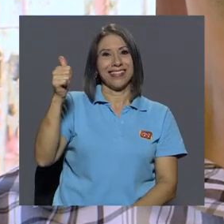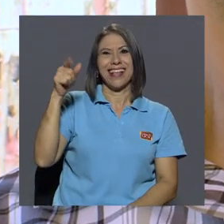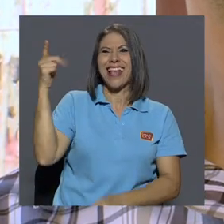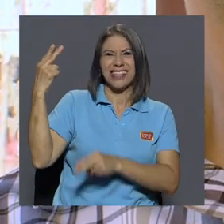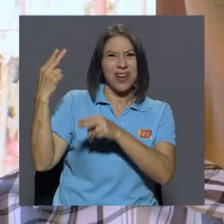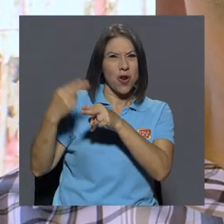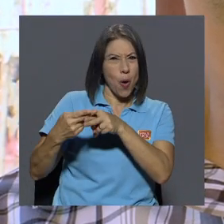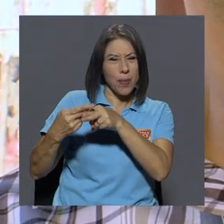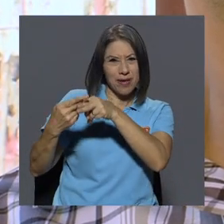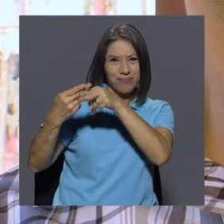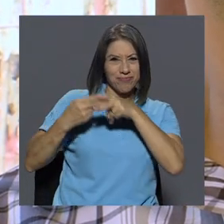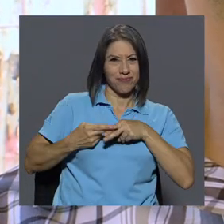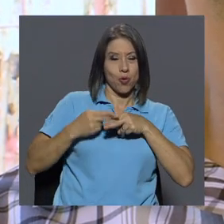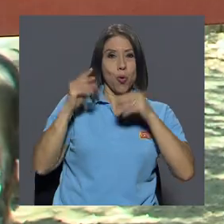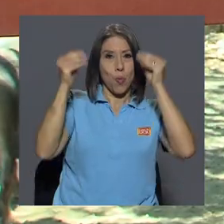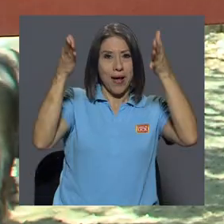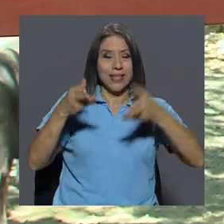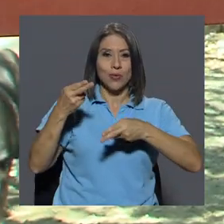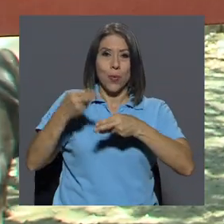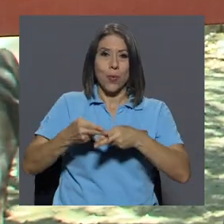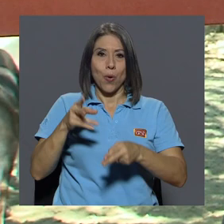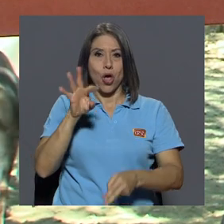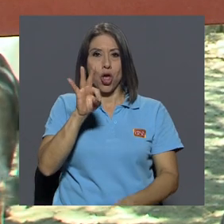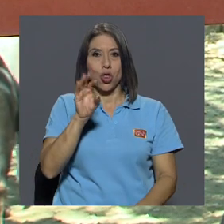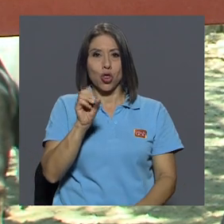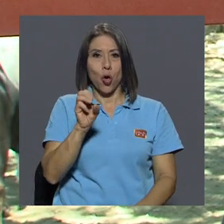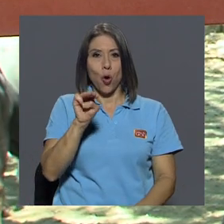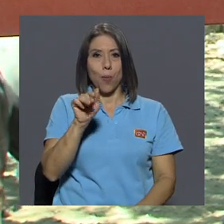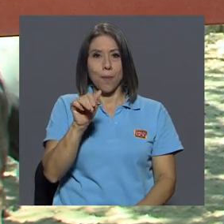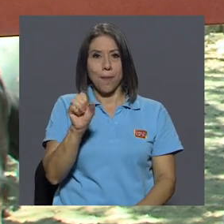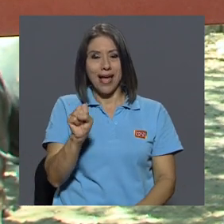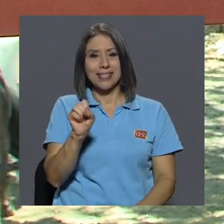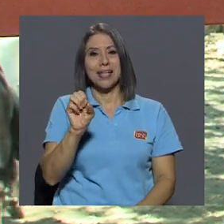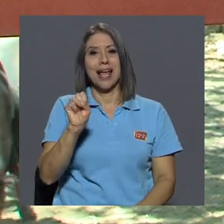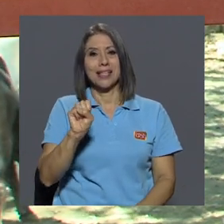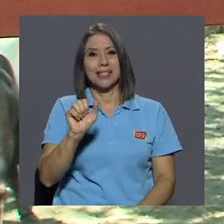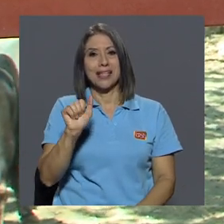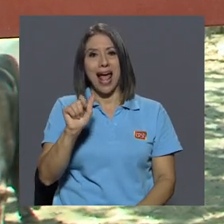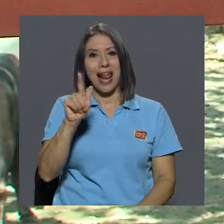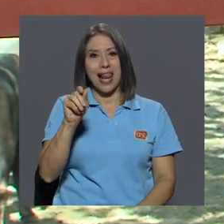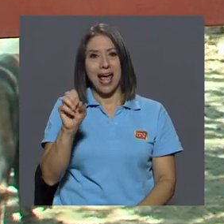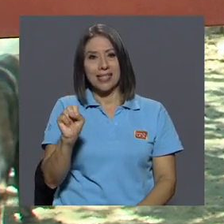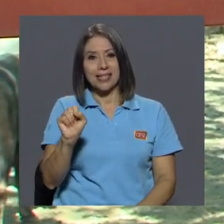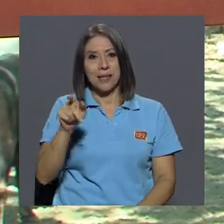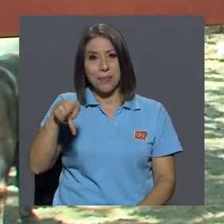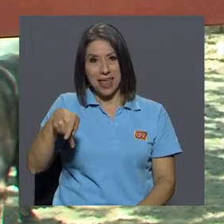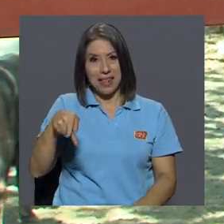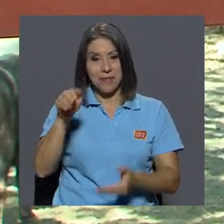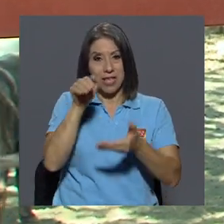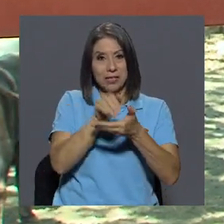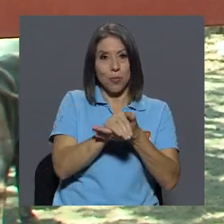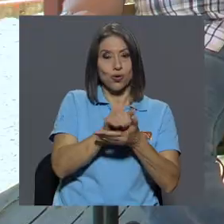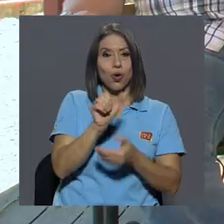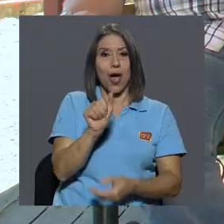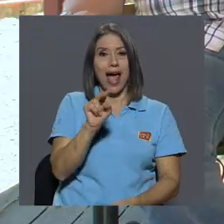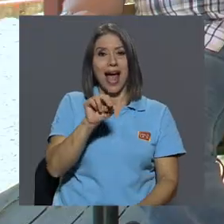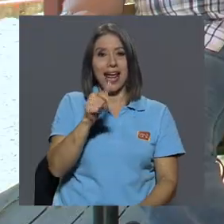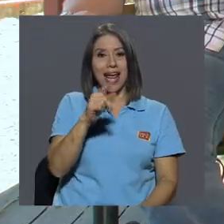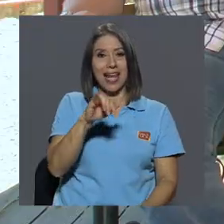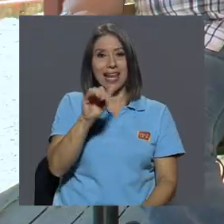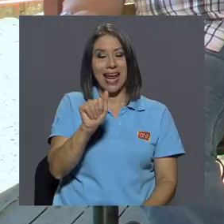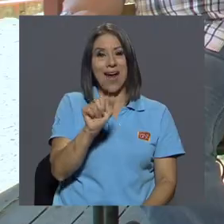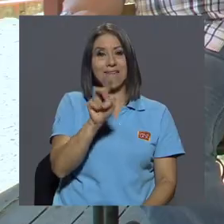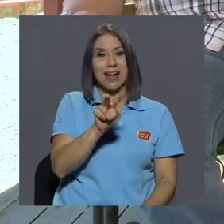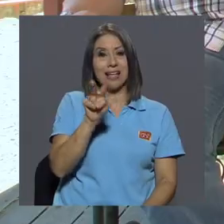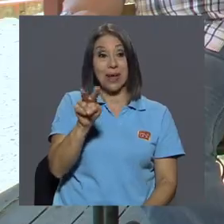me lo puso un maestro llamado don Tomás Salas Piedra, y esposo de doña Angélica Vargas Vargas. Doña Angélica